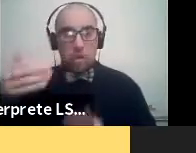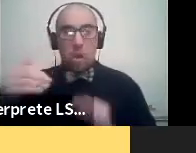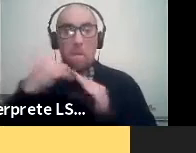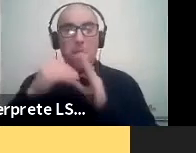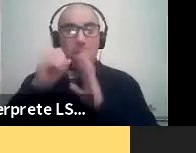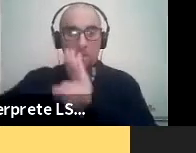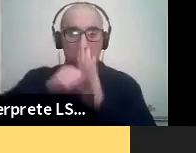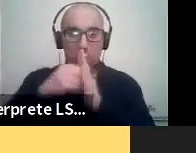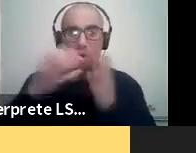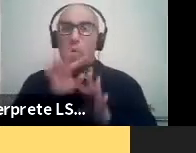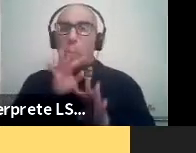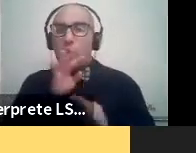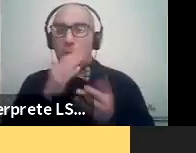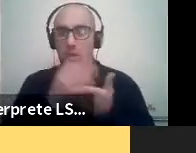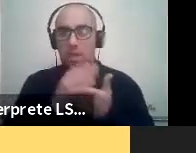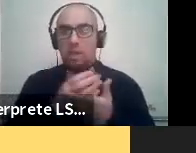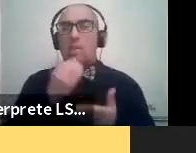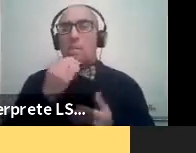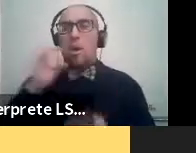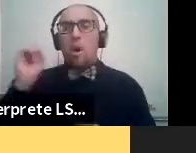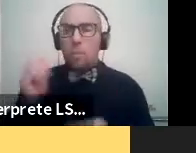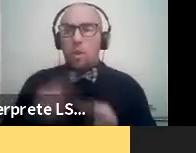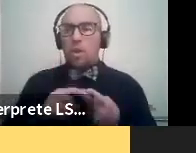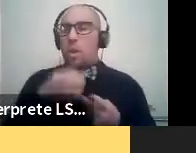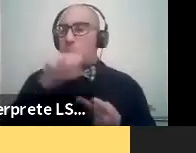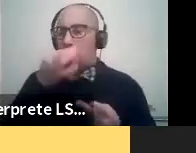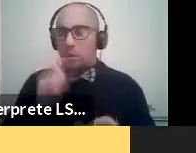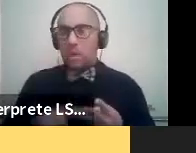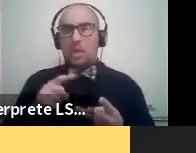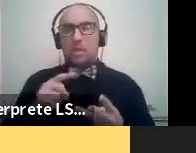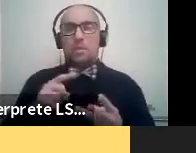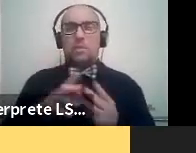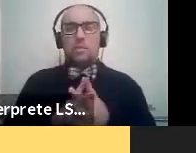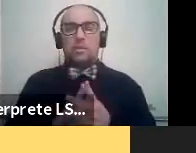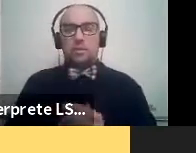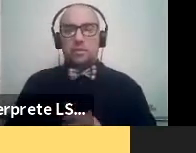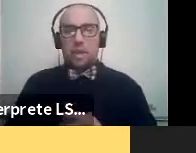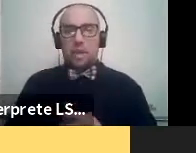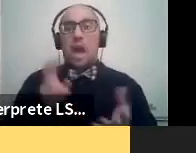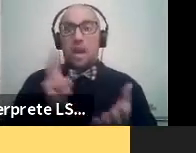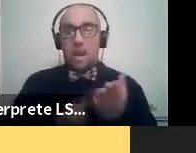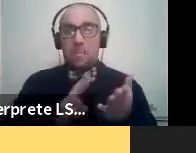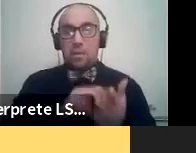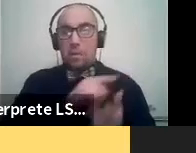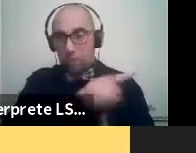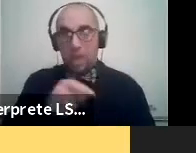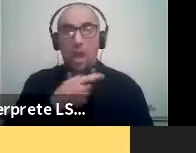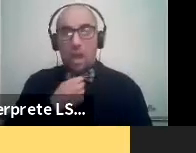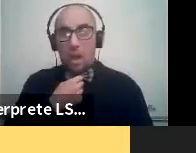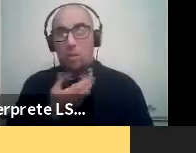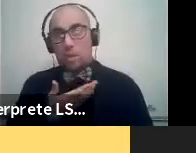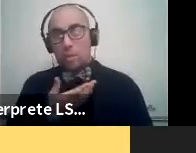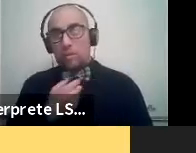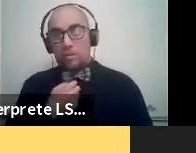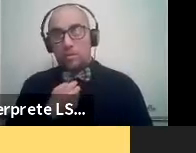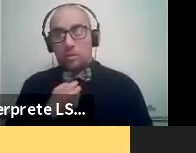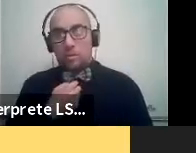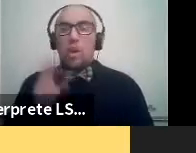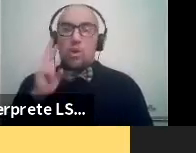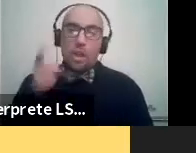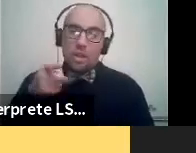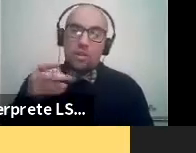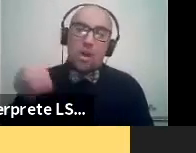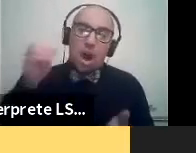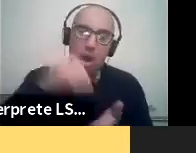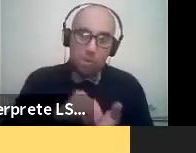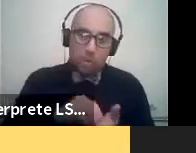los están usando, opiniones, esperamos que realmente los disfruten y que sea un aporte en